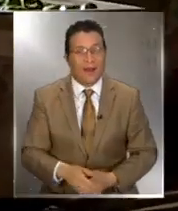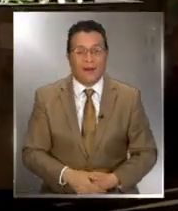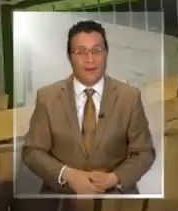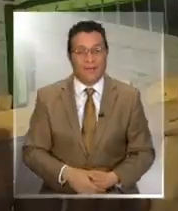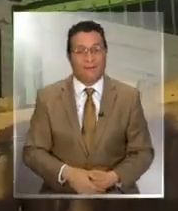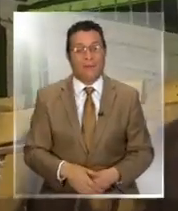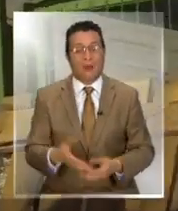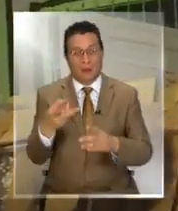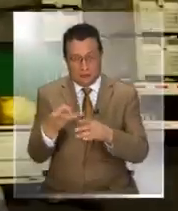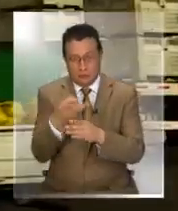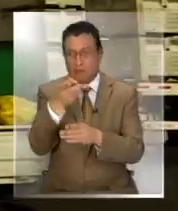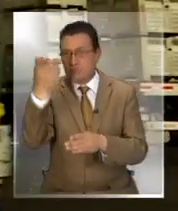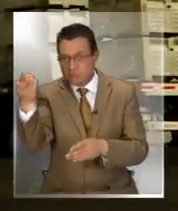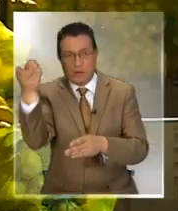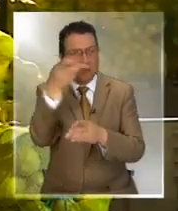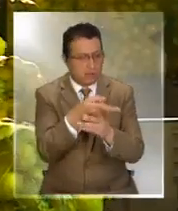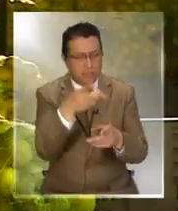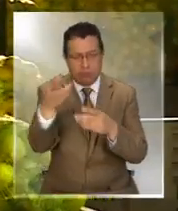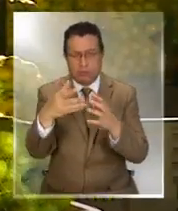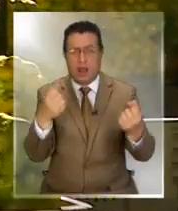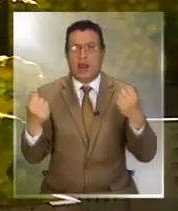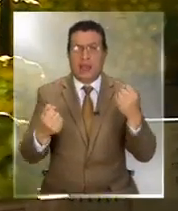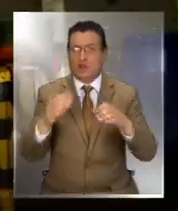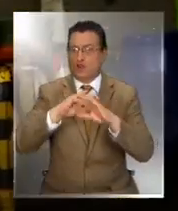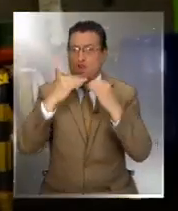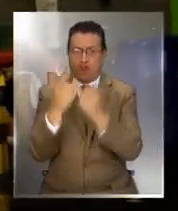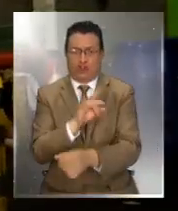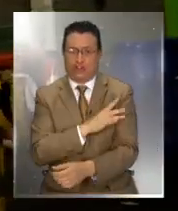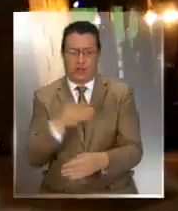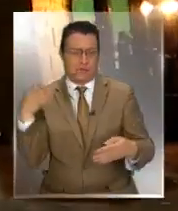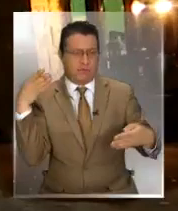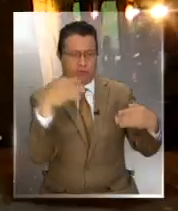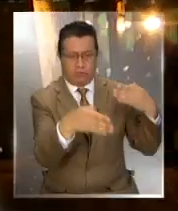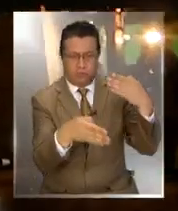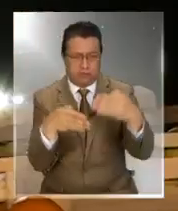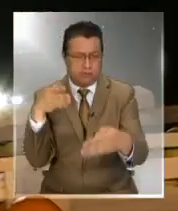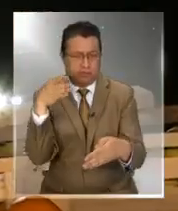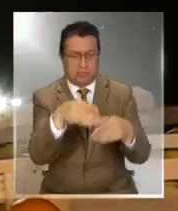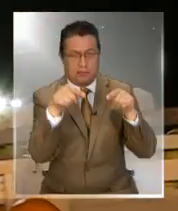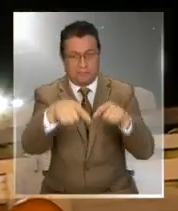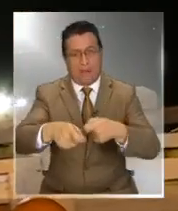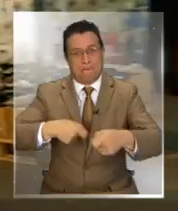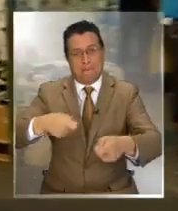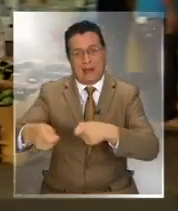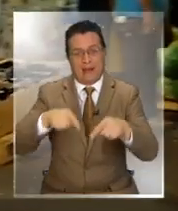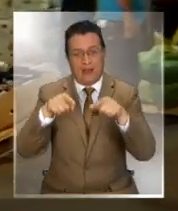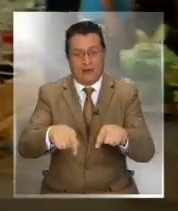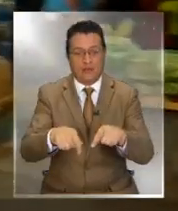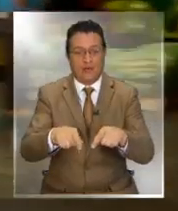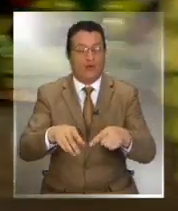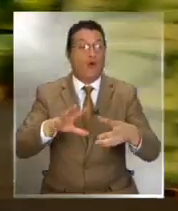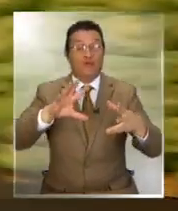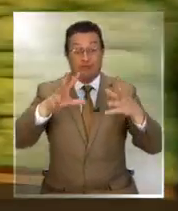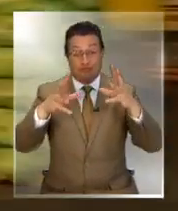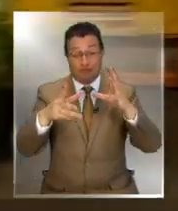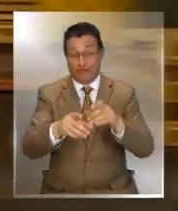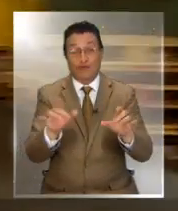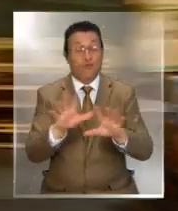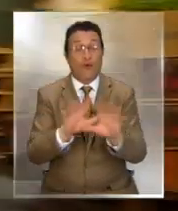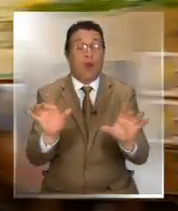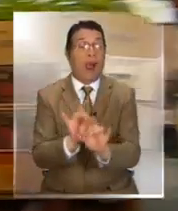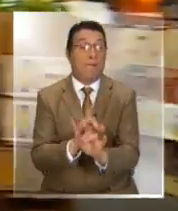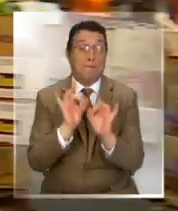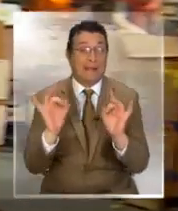Carga y descarga frenética, vienen camiones de todo el país. Todos ingresan a este mercado, un mundo lleno de